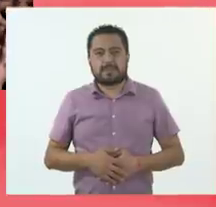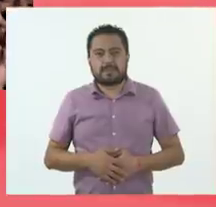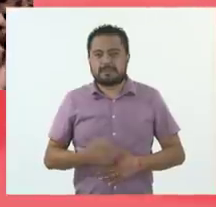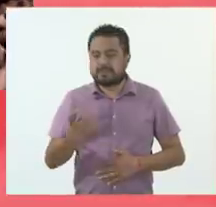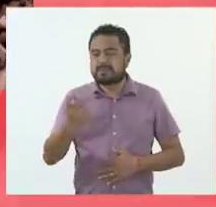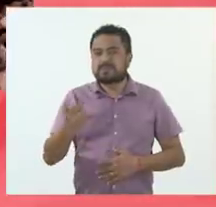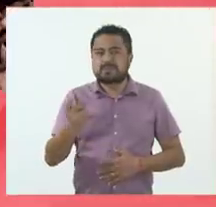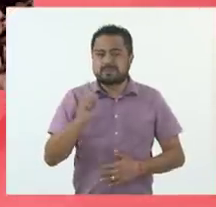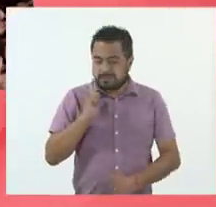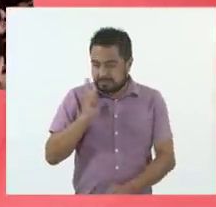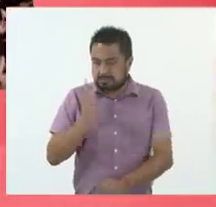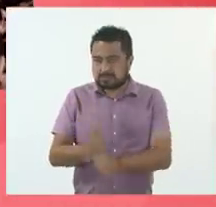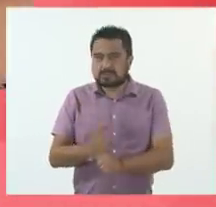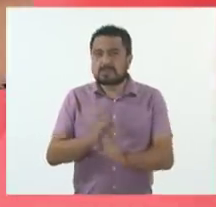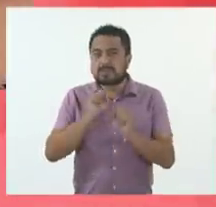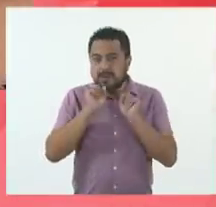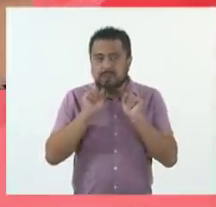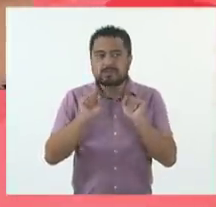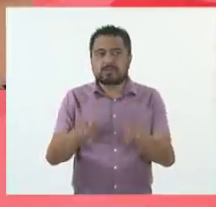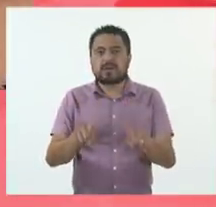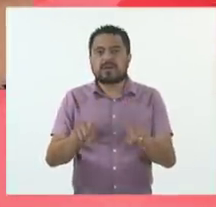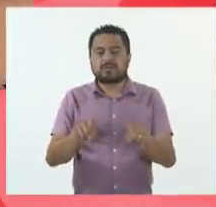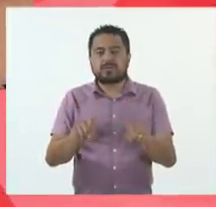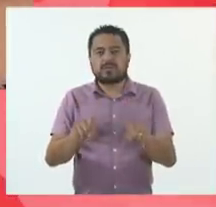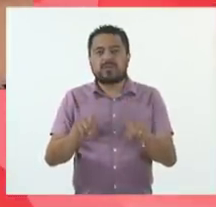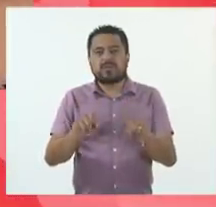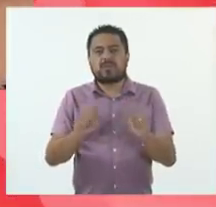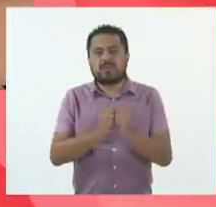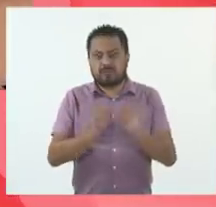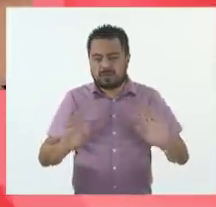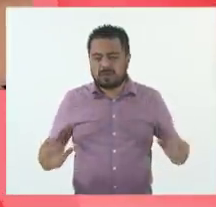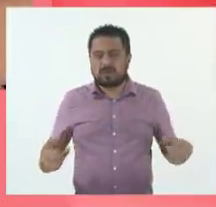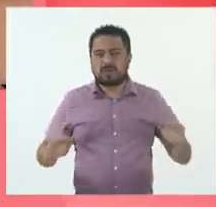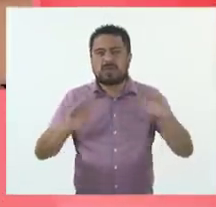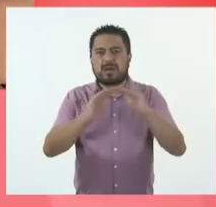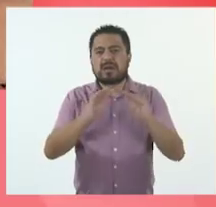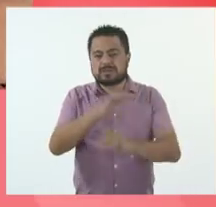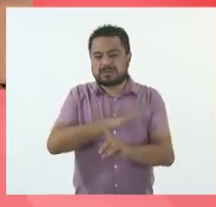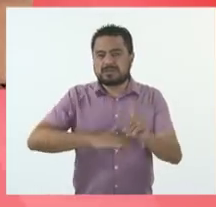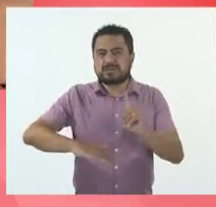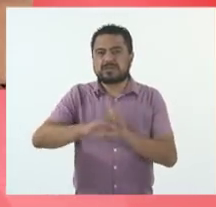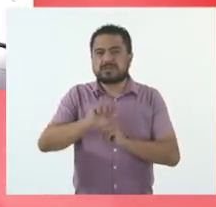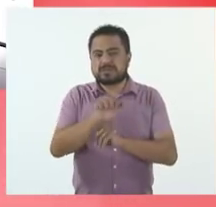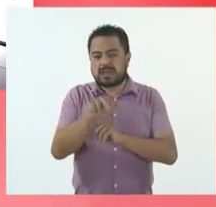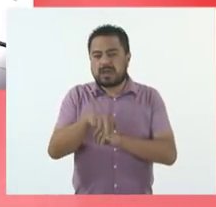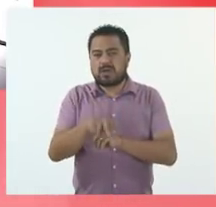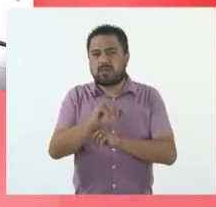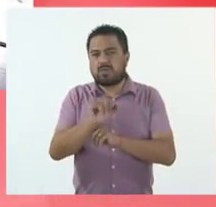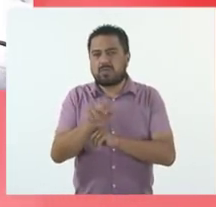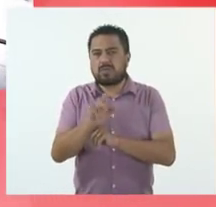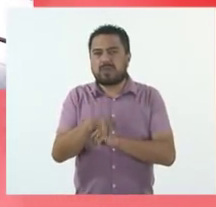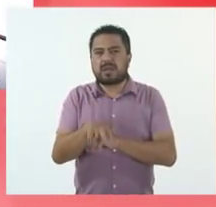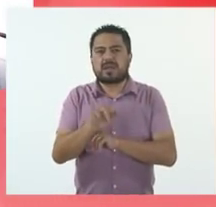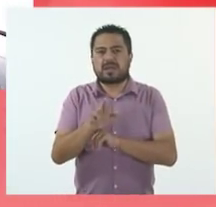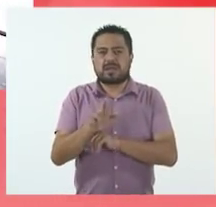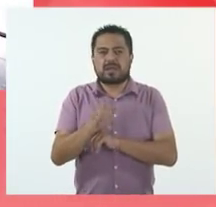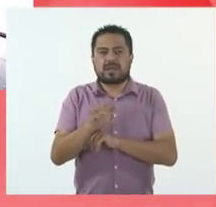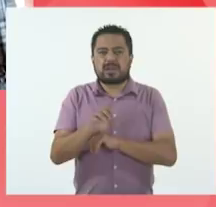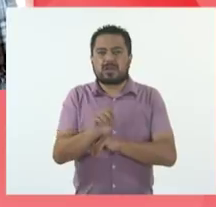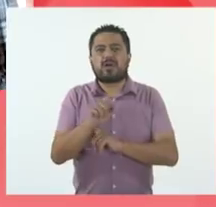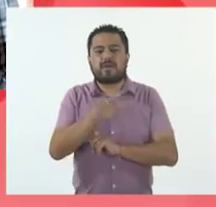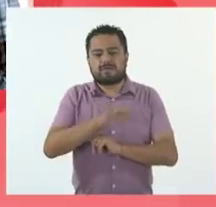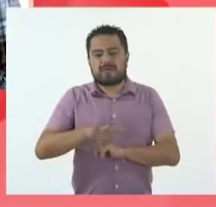Esto fue hallado también en el basamento piramidal en los alrededores de San Juan del Río, que ahora se encuentra en el barrio de La